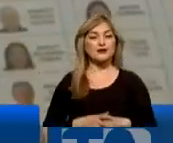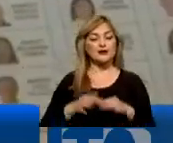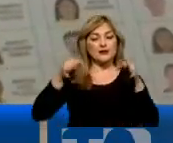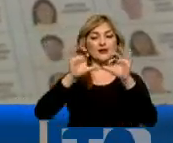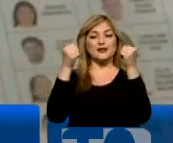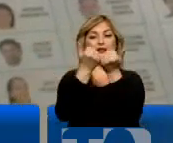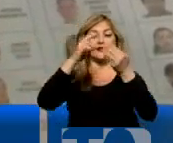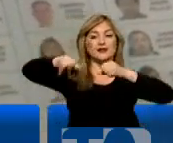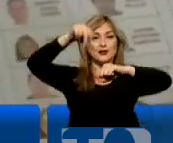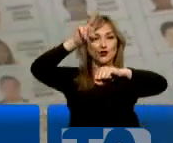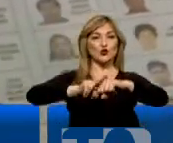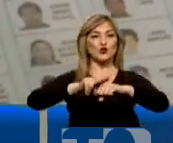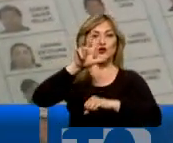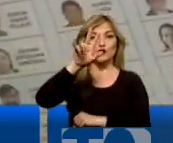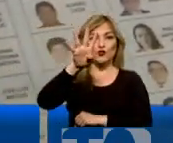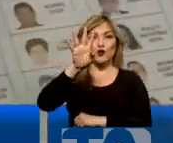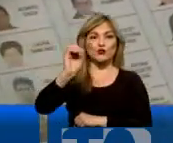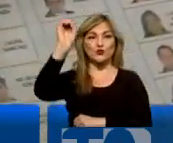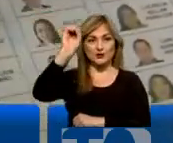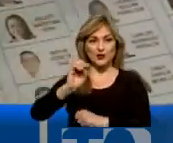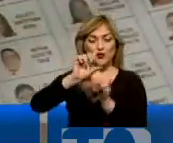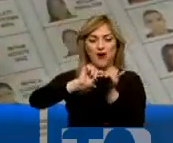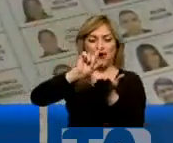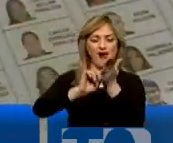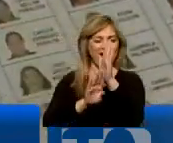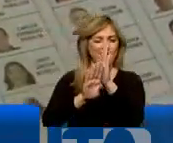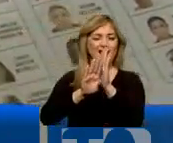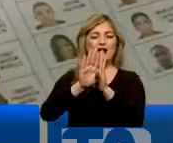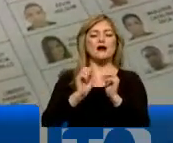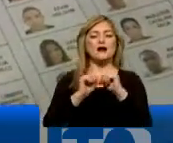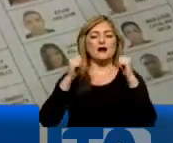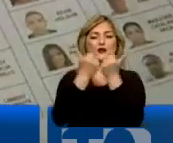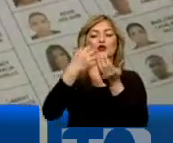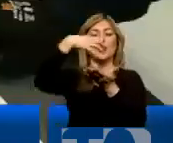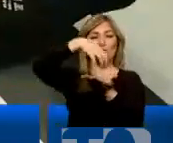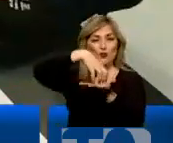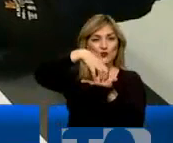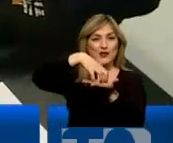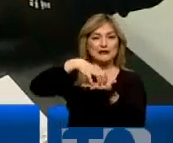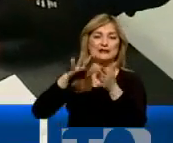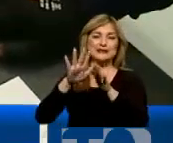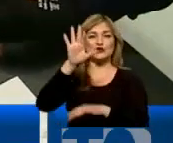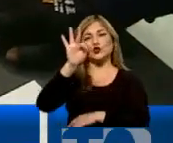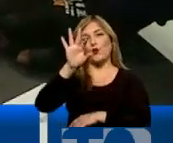de asambleístas nacionales están al 34% y las papeletas de asambleístas provinciales llegaron al